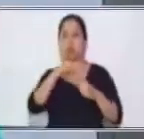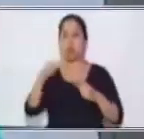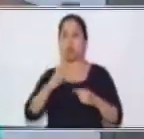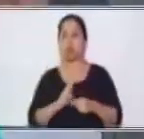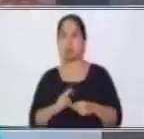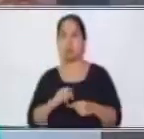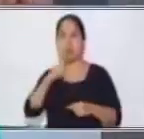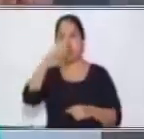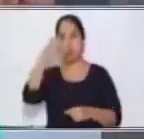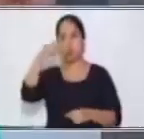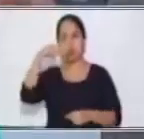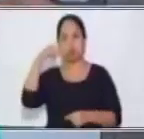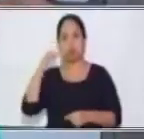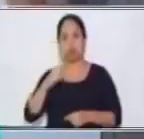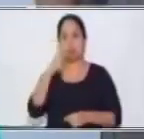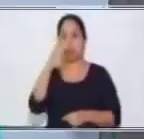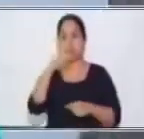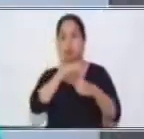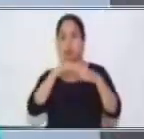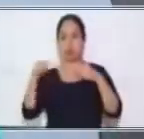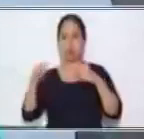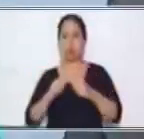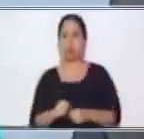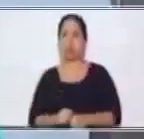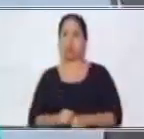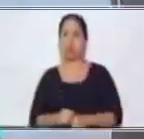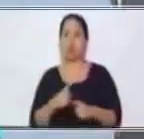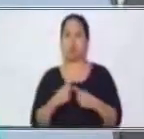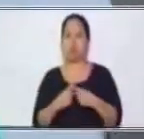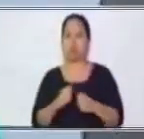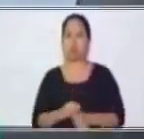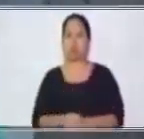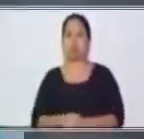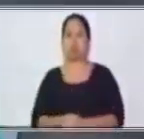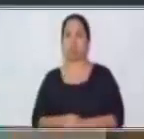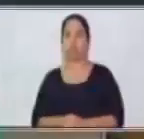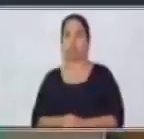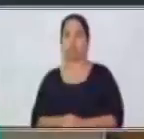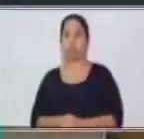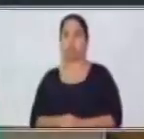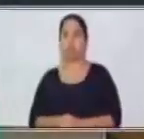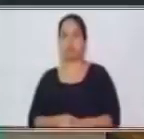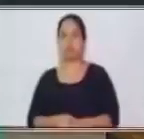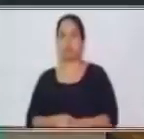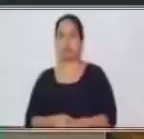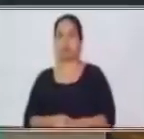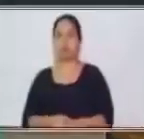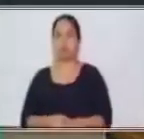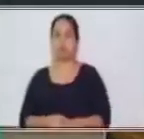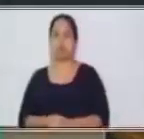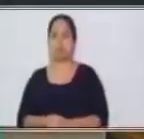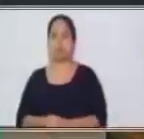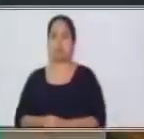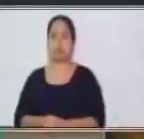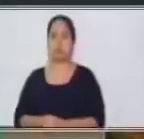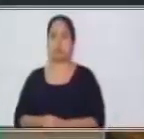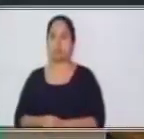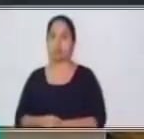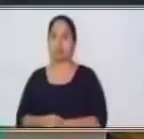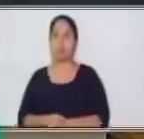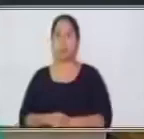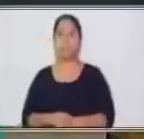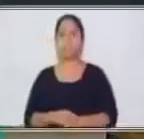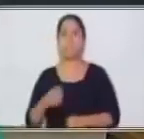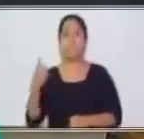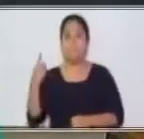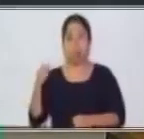tangente de alfa es y dividido x para el ángulo alfa que